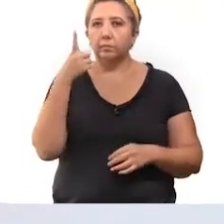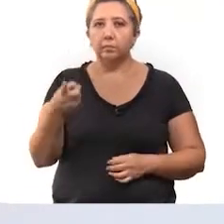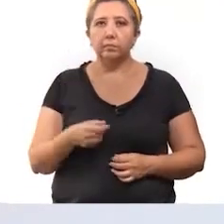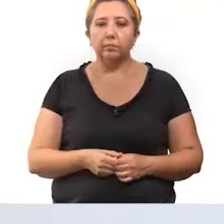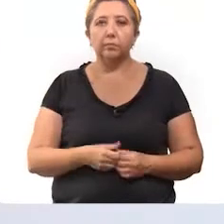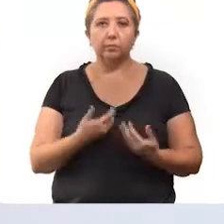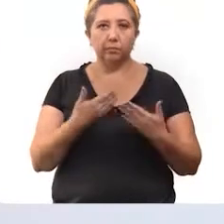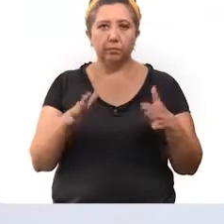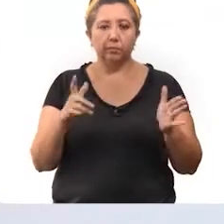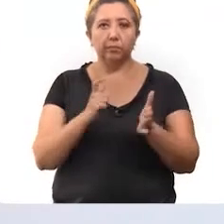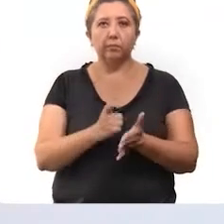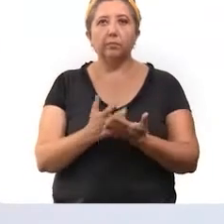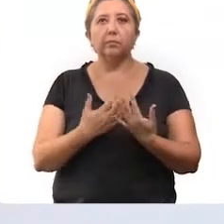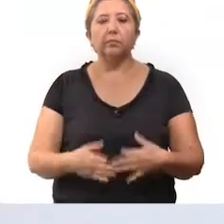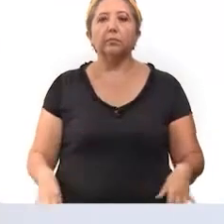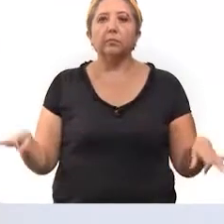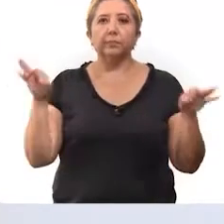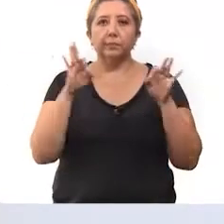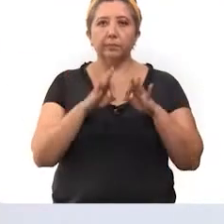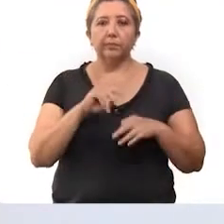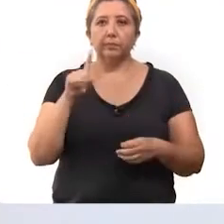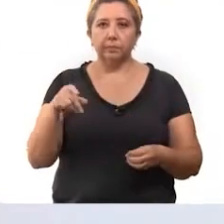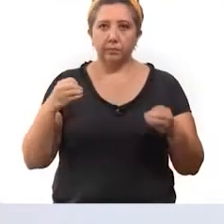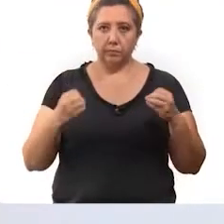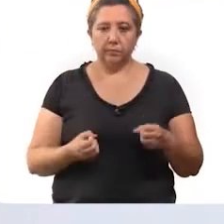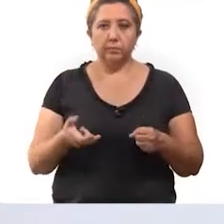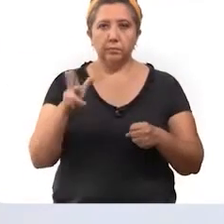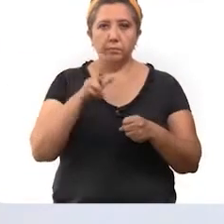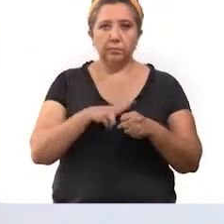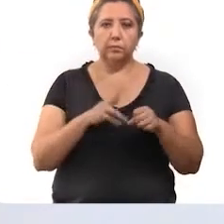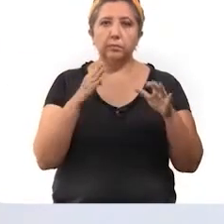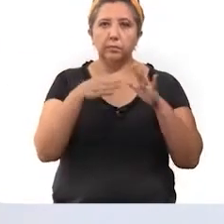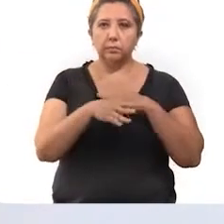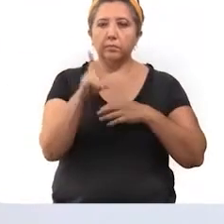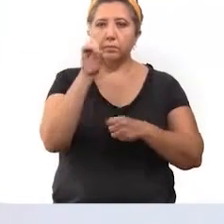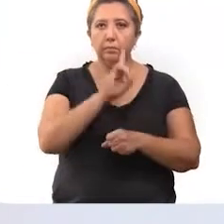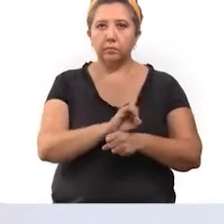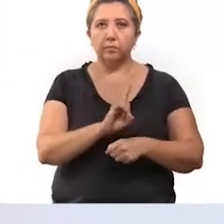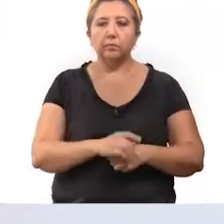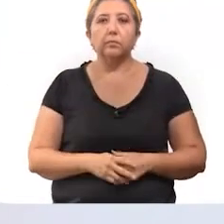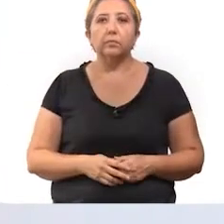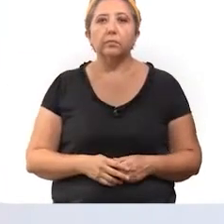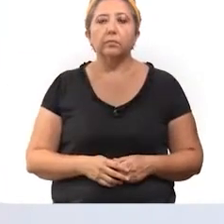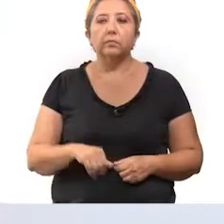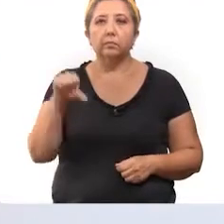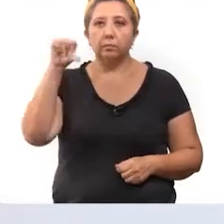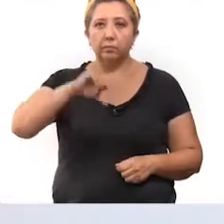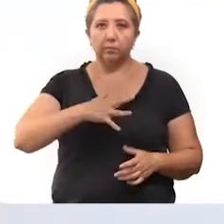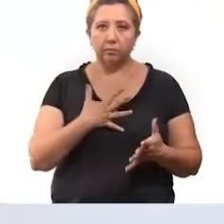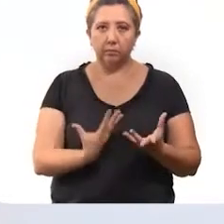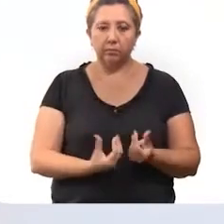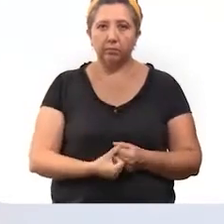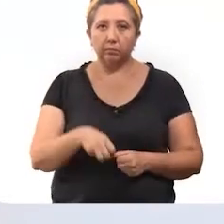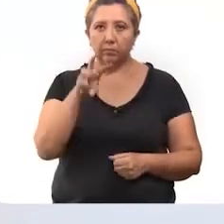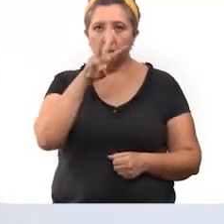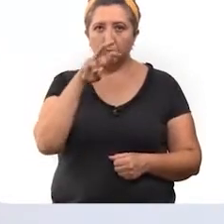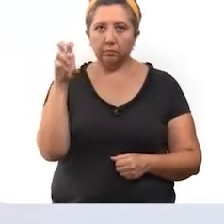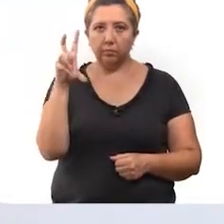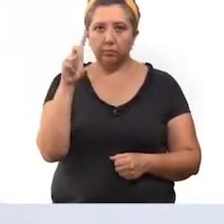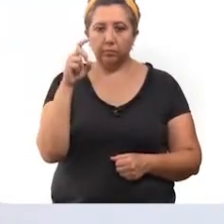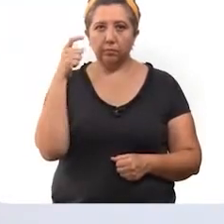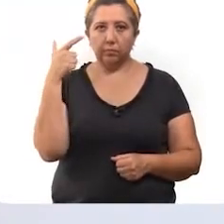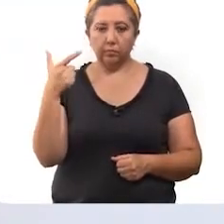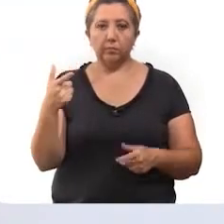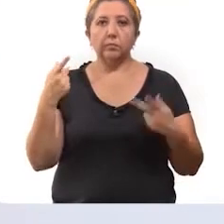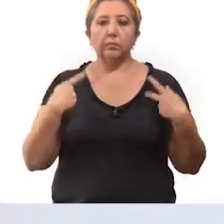señalado, en la reapertura económica los datos más importantes son la ocupación hospitalaria y los ingresos diarios. El día de hoy tenemos